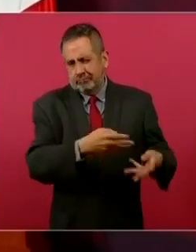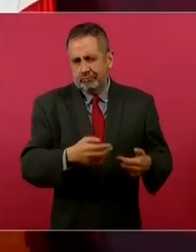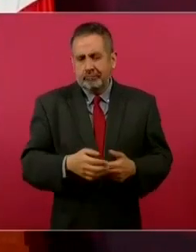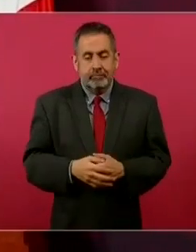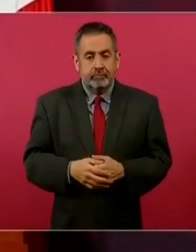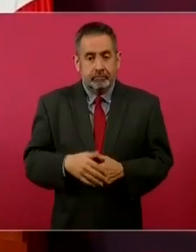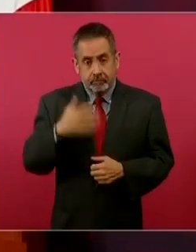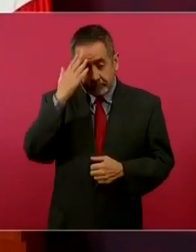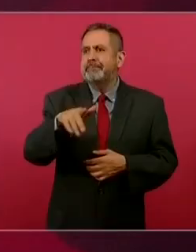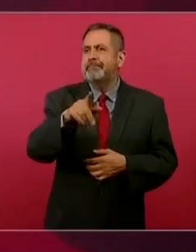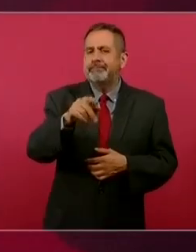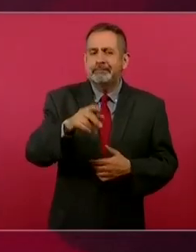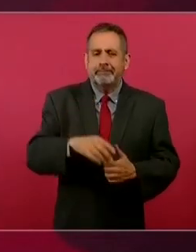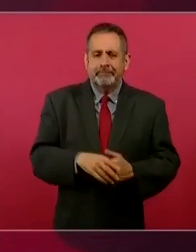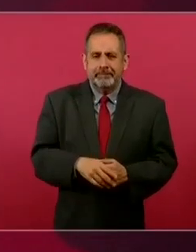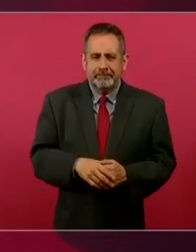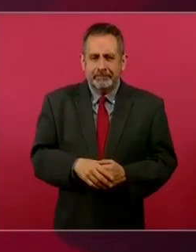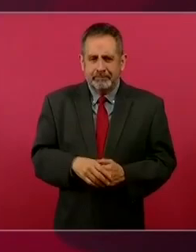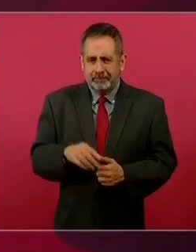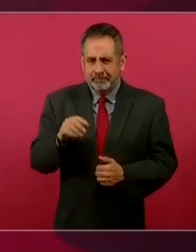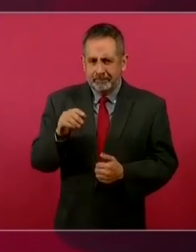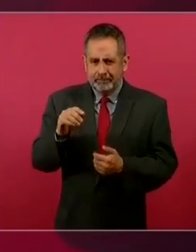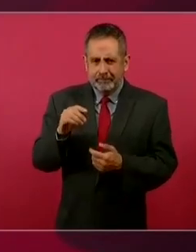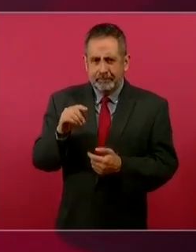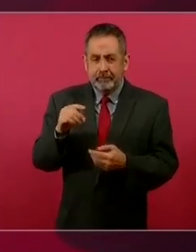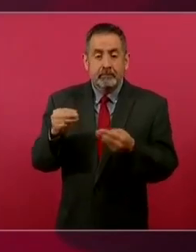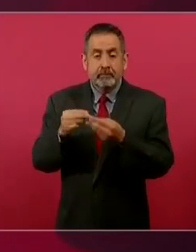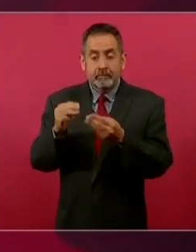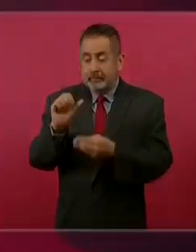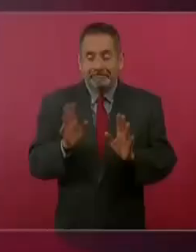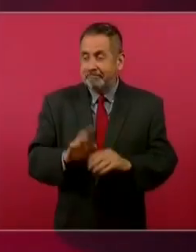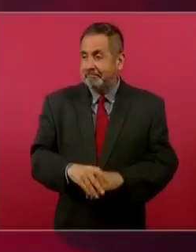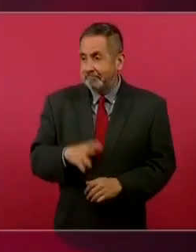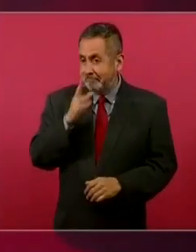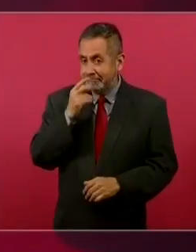Ya ven que salió un AMLito. Ah, ya no puedo hablar de eso.